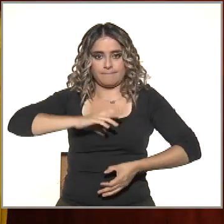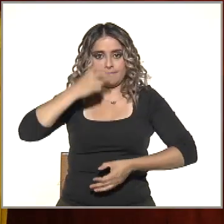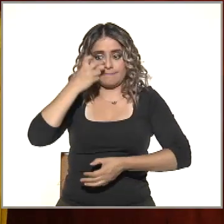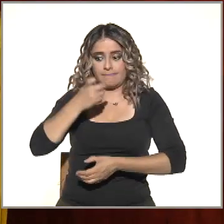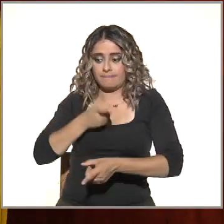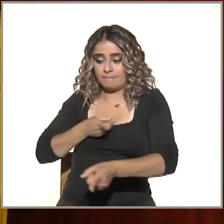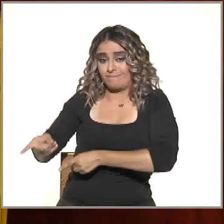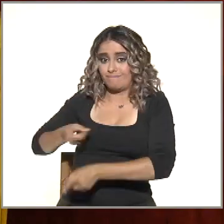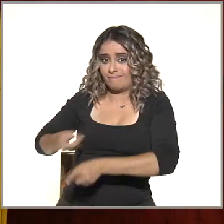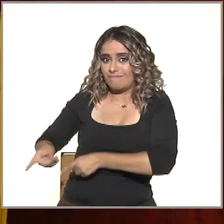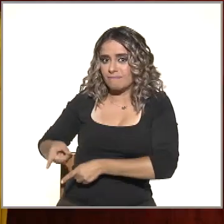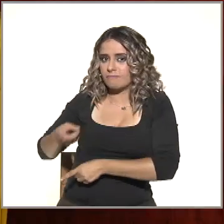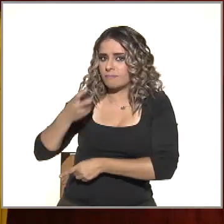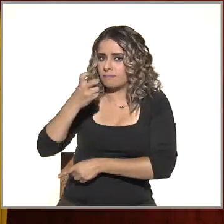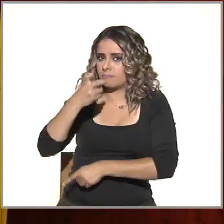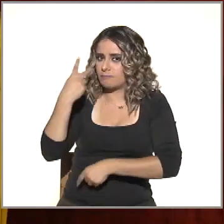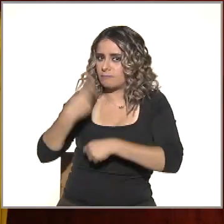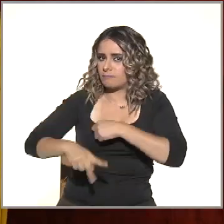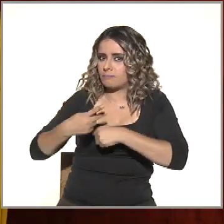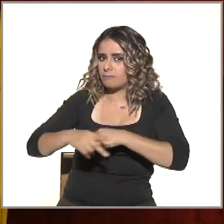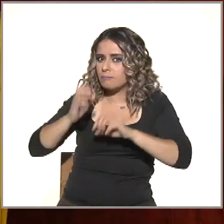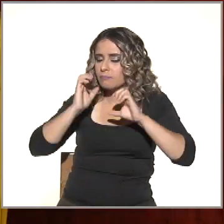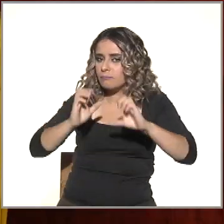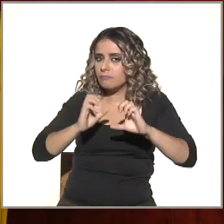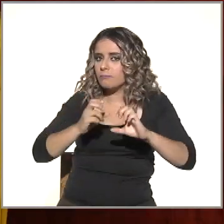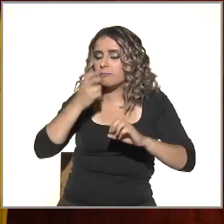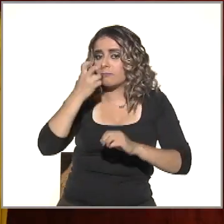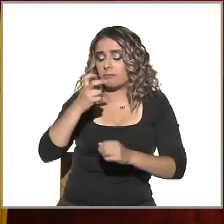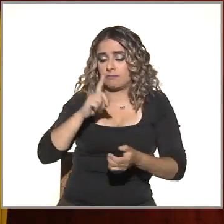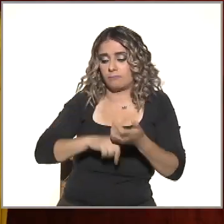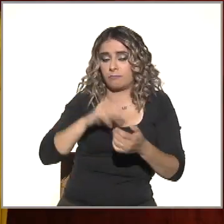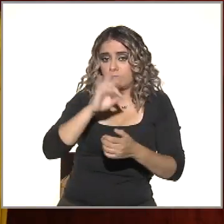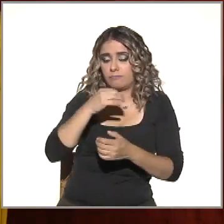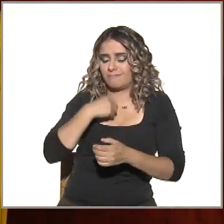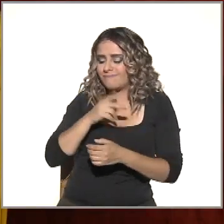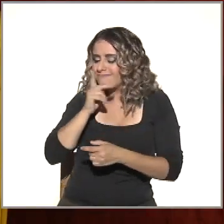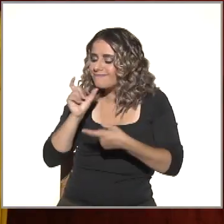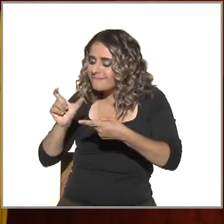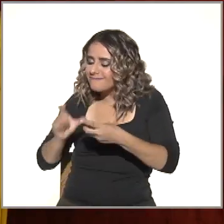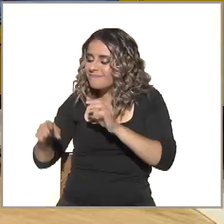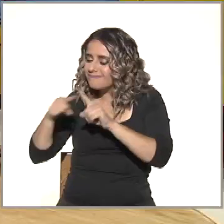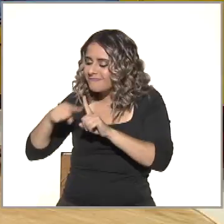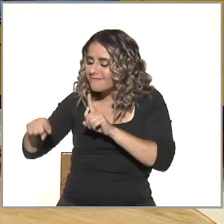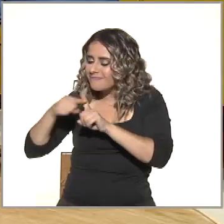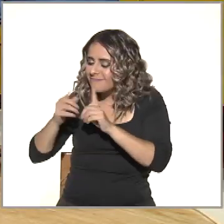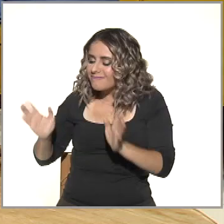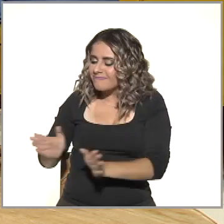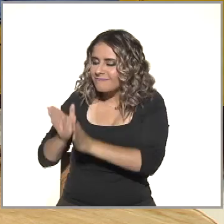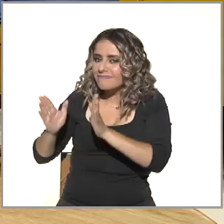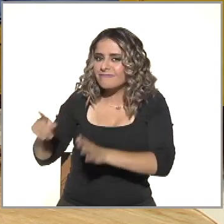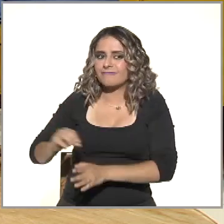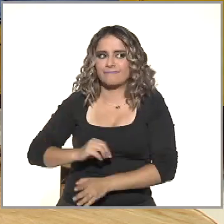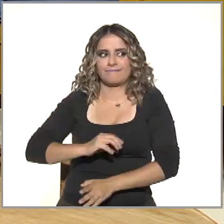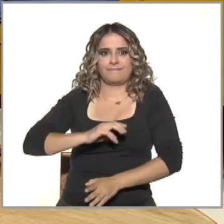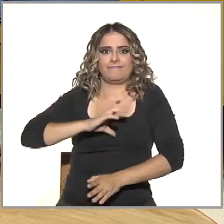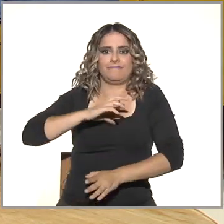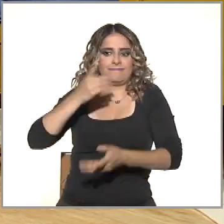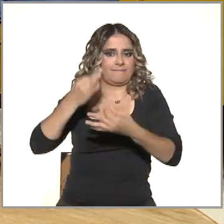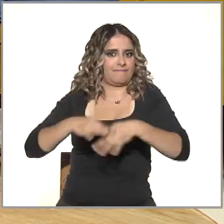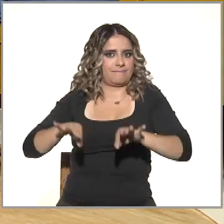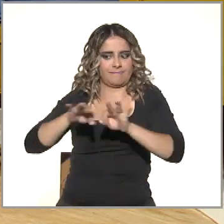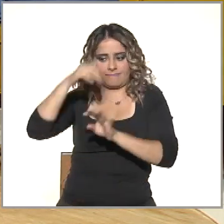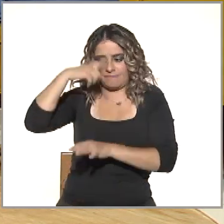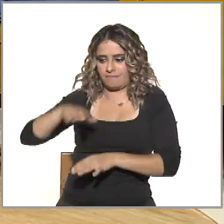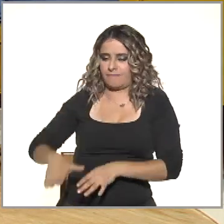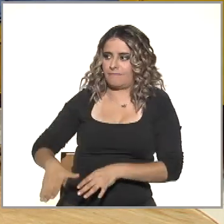entonces estas palabras que pueden ser dichas desde un lugar pues de popular, ¿no? O sea, no sé,